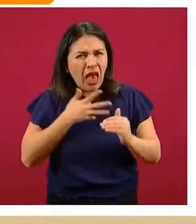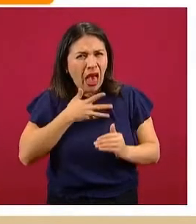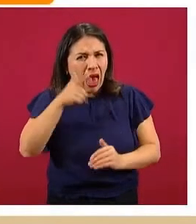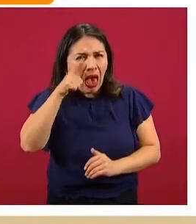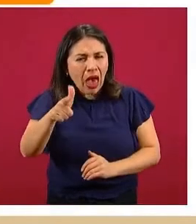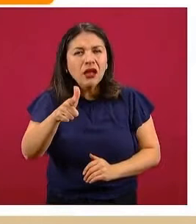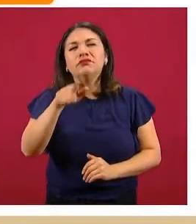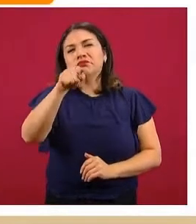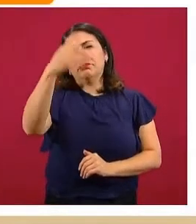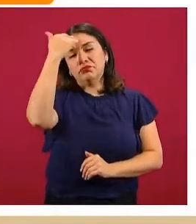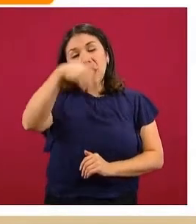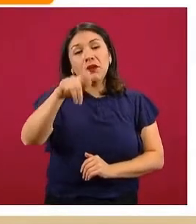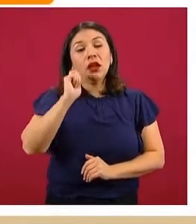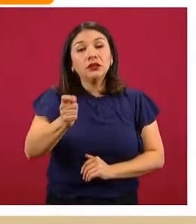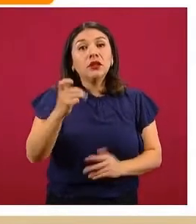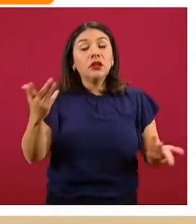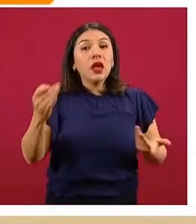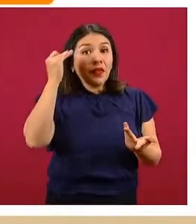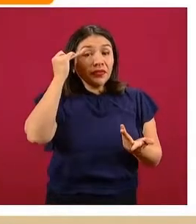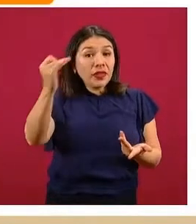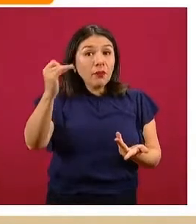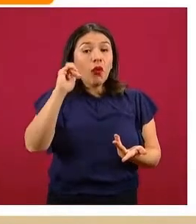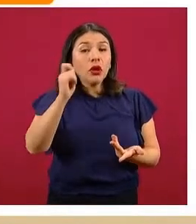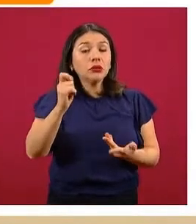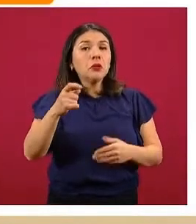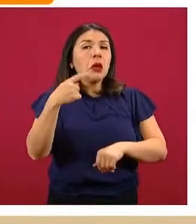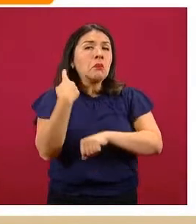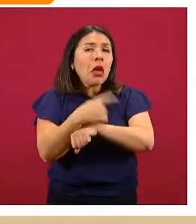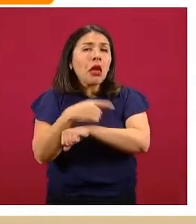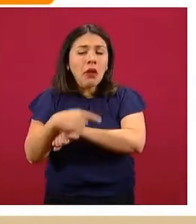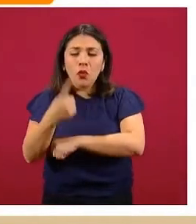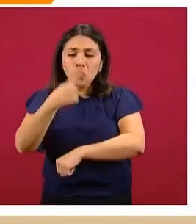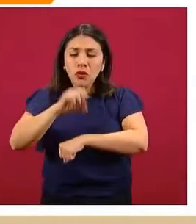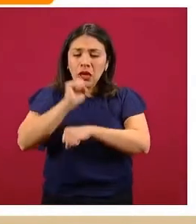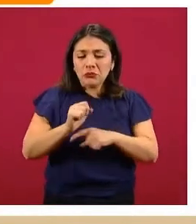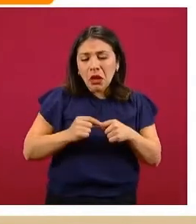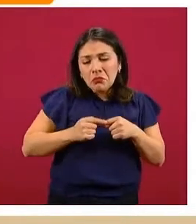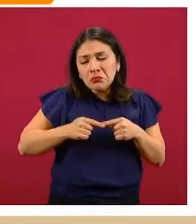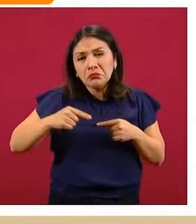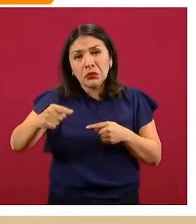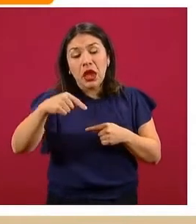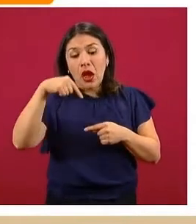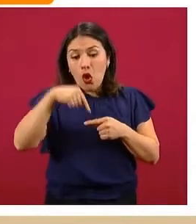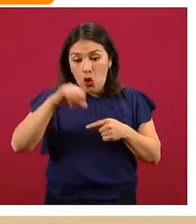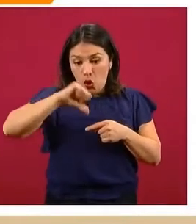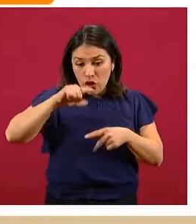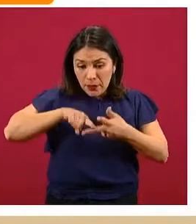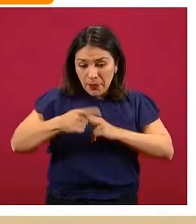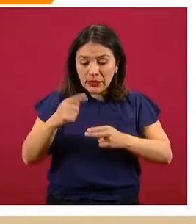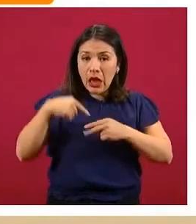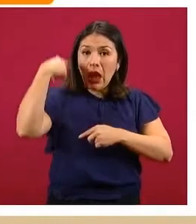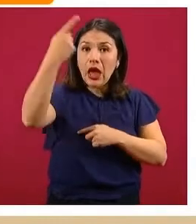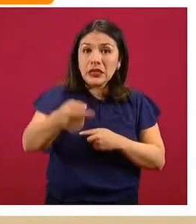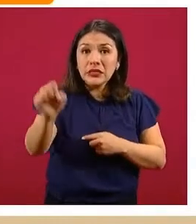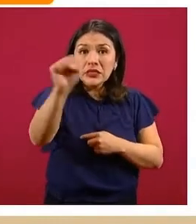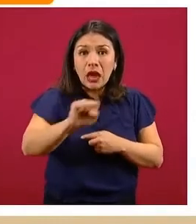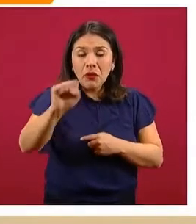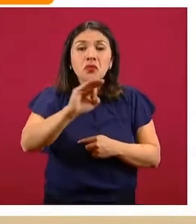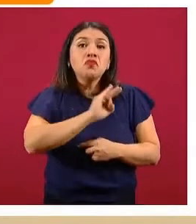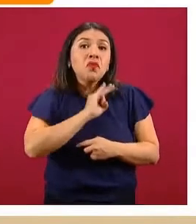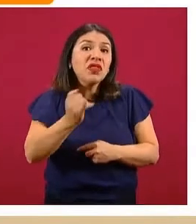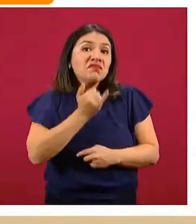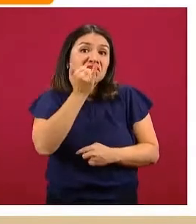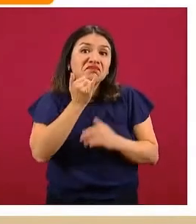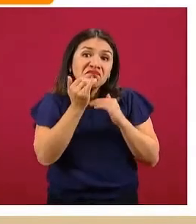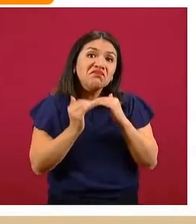que sabemos que durante lo que transcurra de esta semana, es decir, de aquí al sábado, de seguro va a tener incrementos,